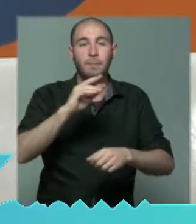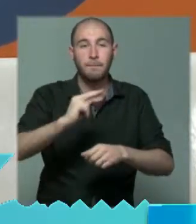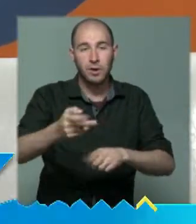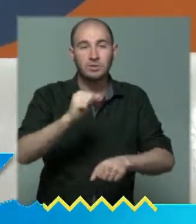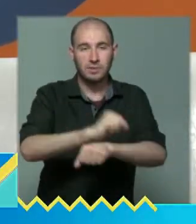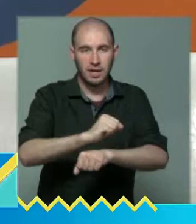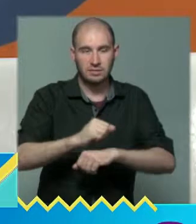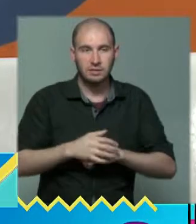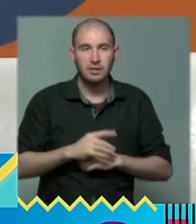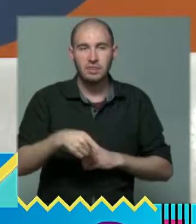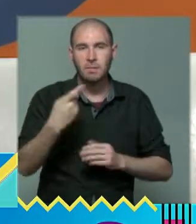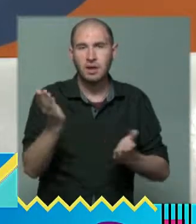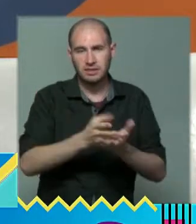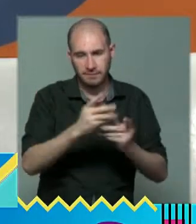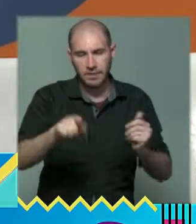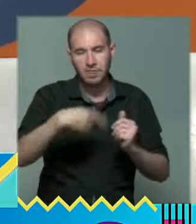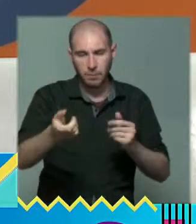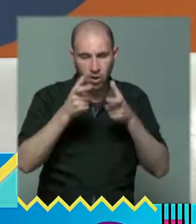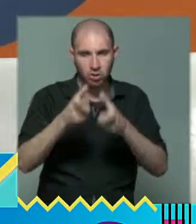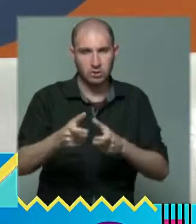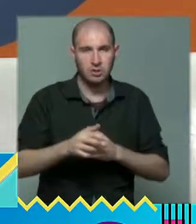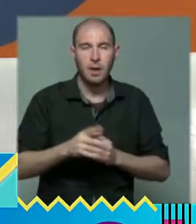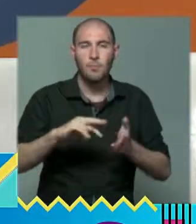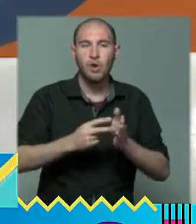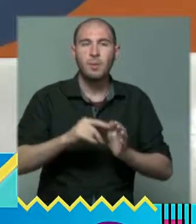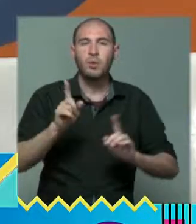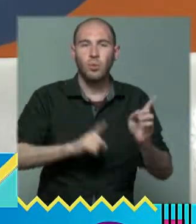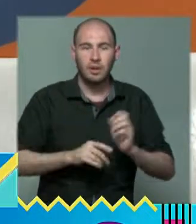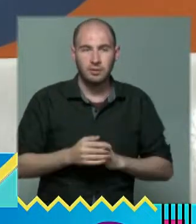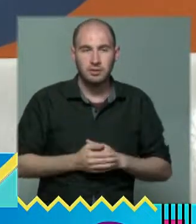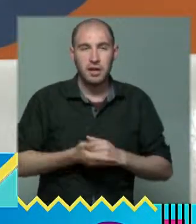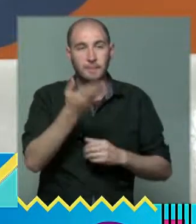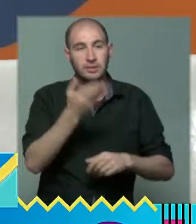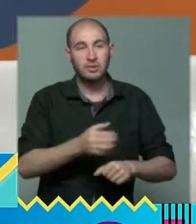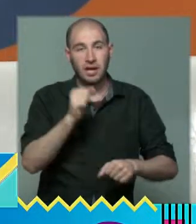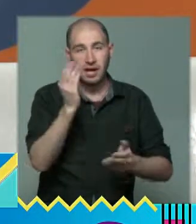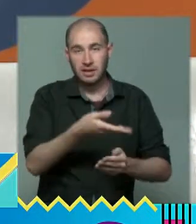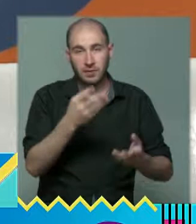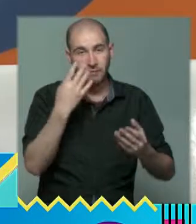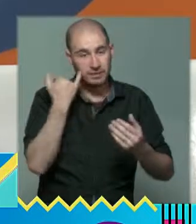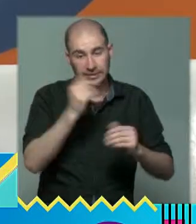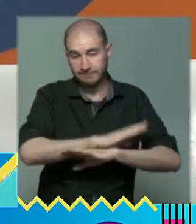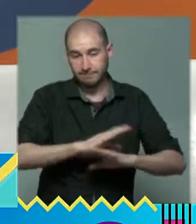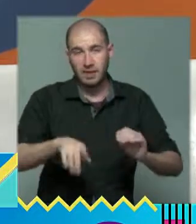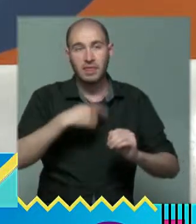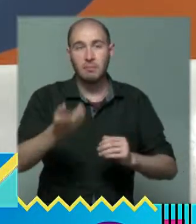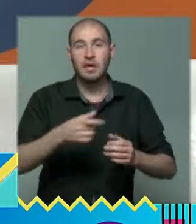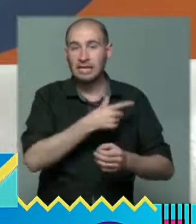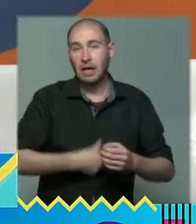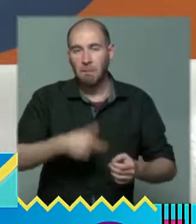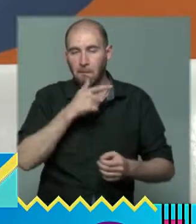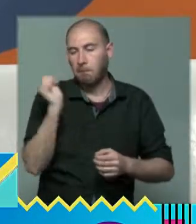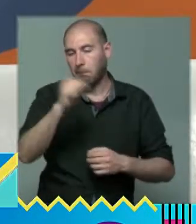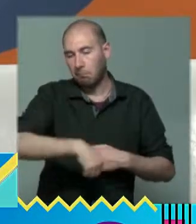del cumplimiento de la condena, que el principal problema que tenemos es que una persona cumple la condena y de alguna manera el Estado se desentiende